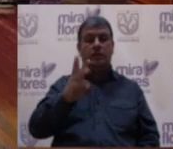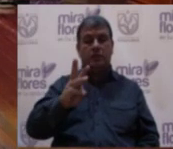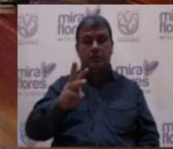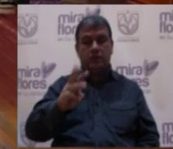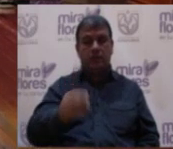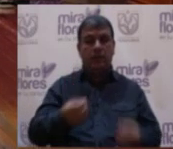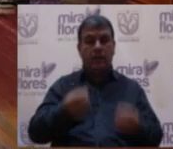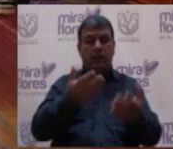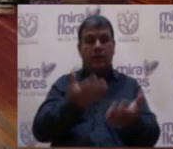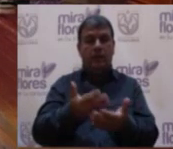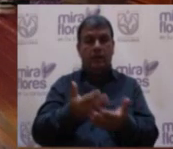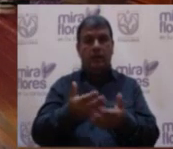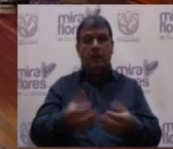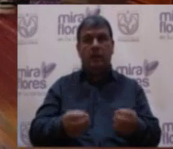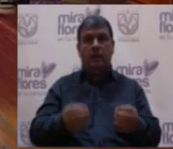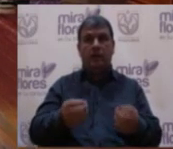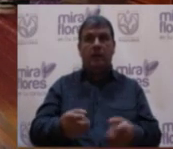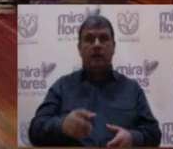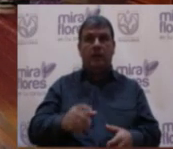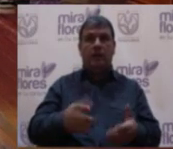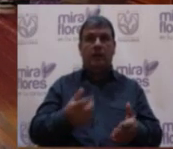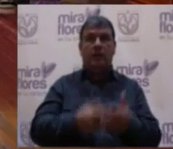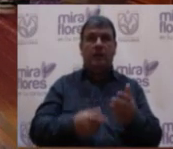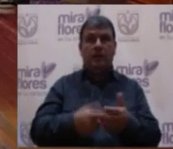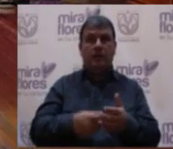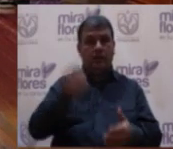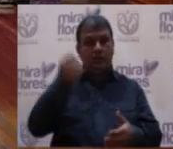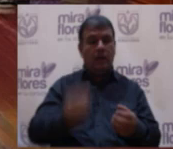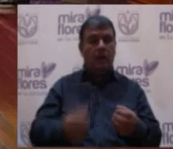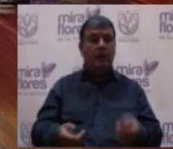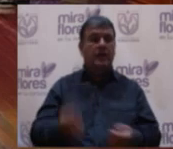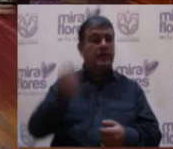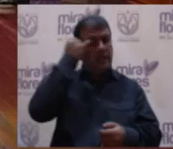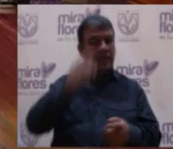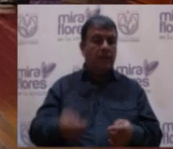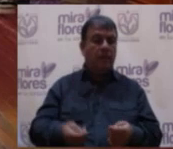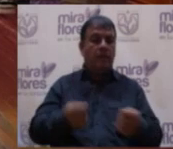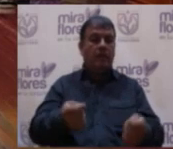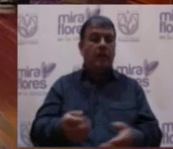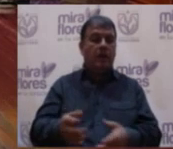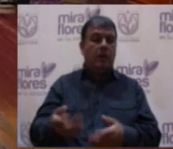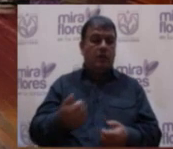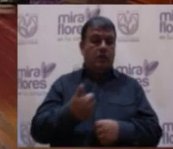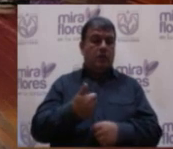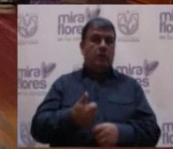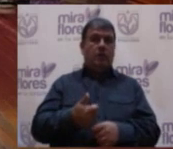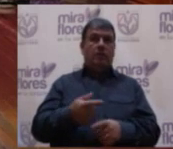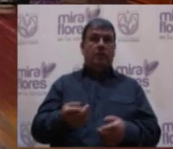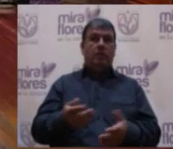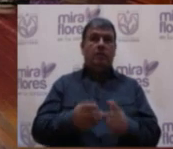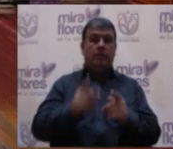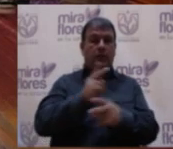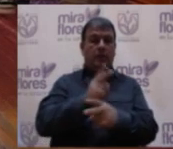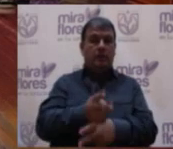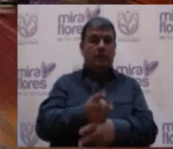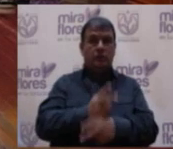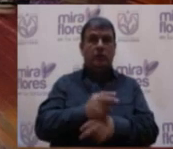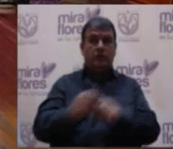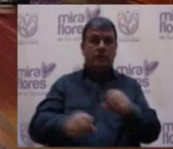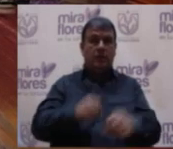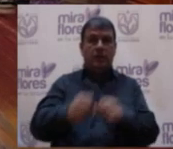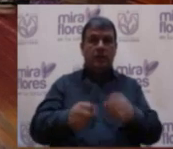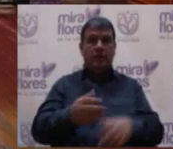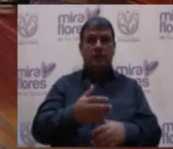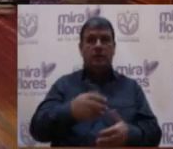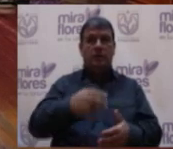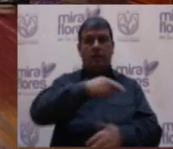001-2016-MM para el otorgamiento de concesión de la iniciativa privada autosostenible denominada prestación del servicio de bicicleta pública en el